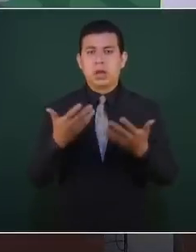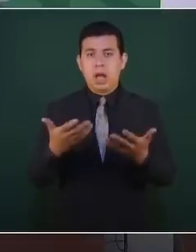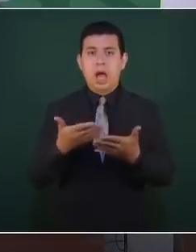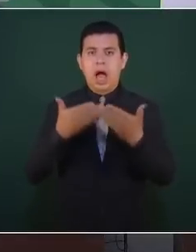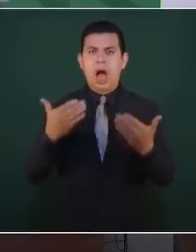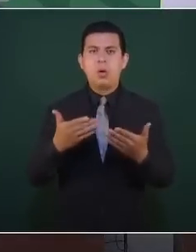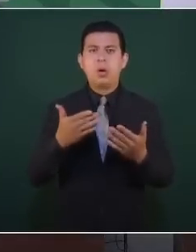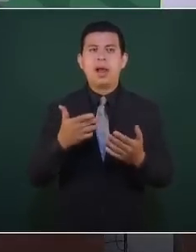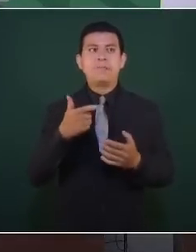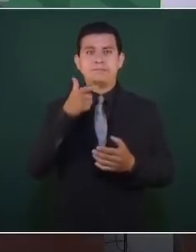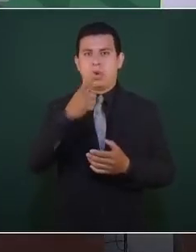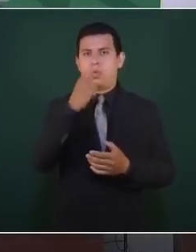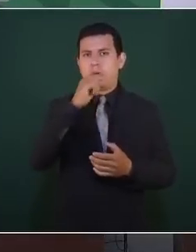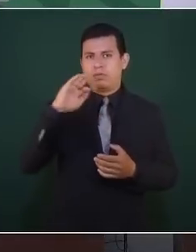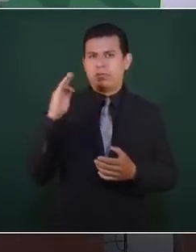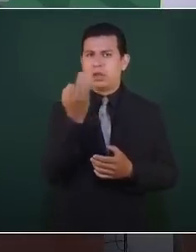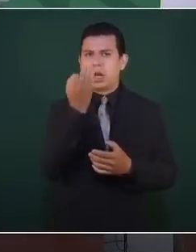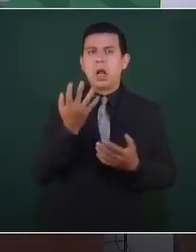federales en aplicación